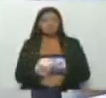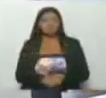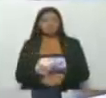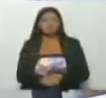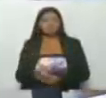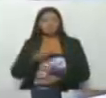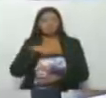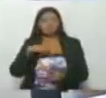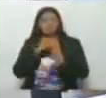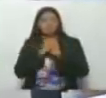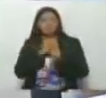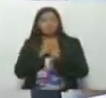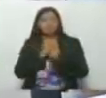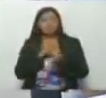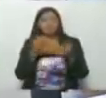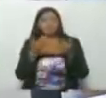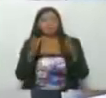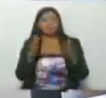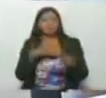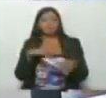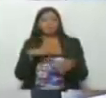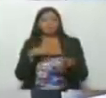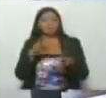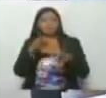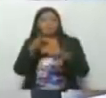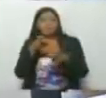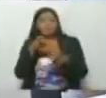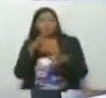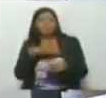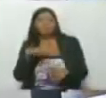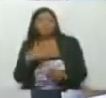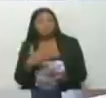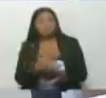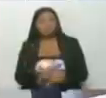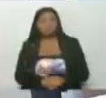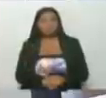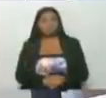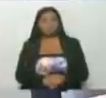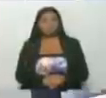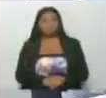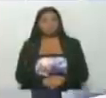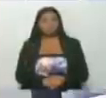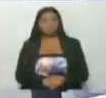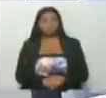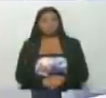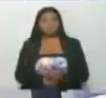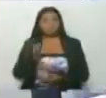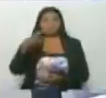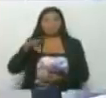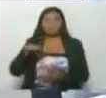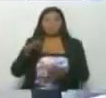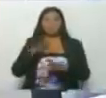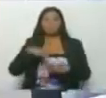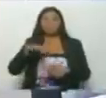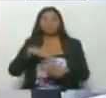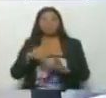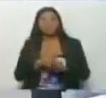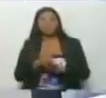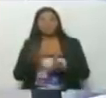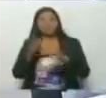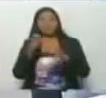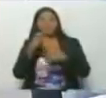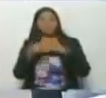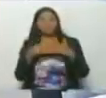públicos donde obtienen sus ingresos sus salarios lo obtienen del ingreso que